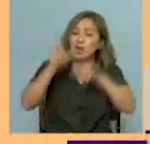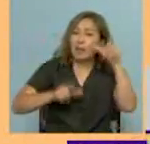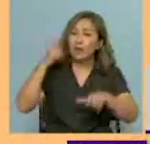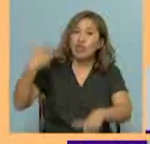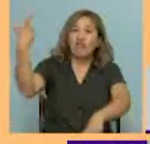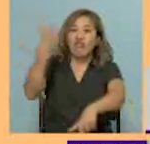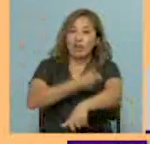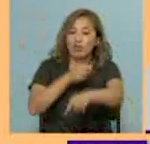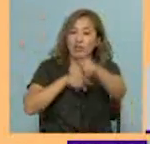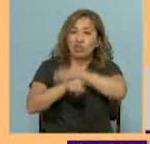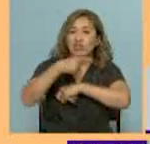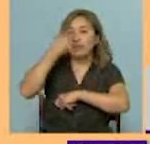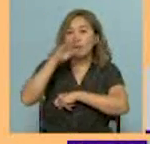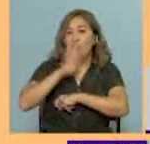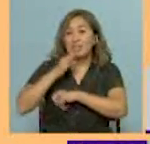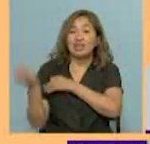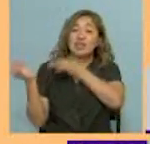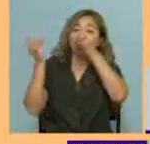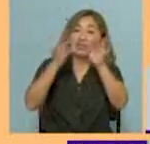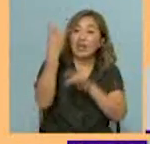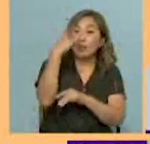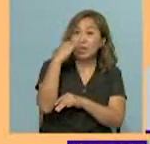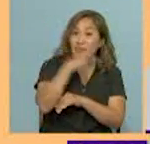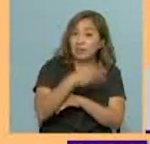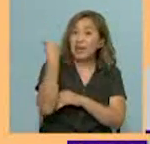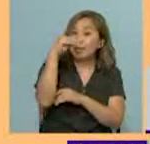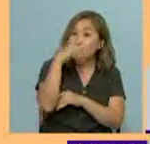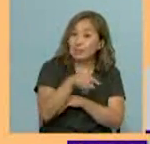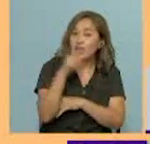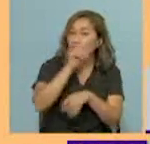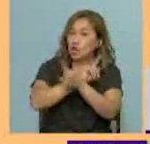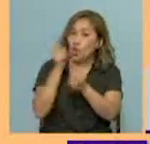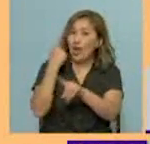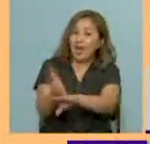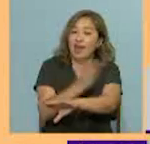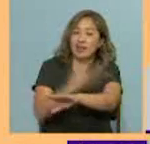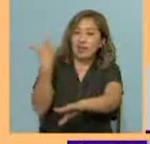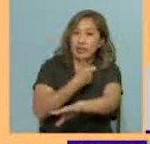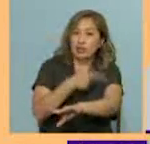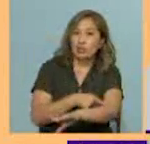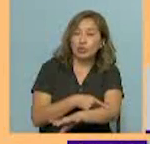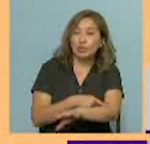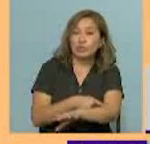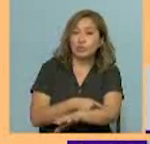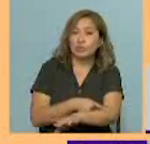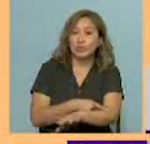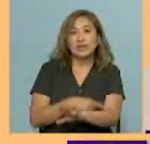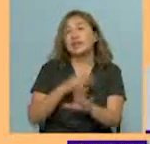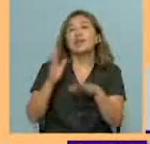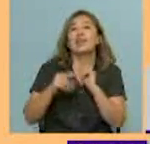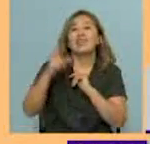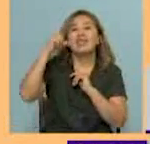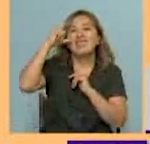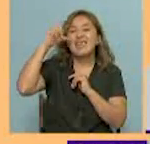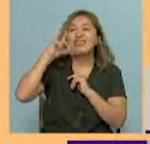personas se vacunen antes de ir a los lugares de riesgo a los países de riesgo y bueno por lo menos